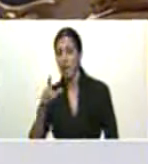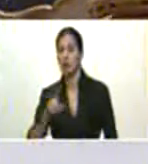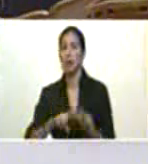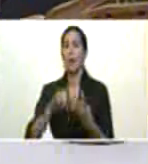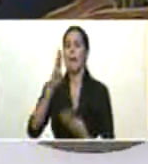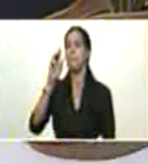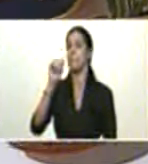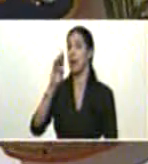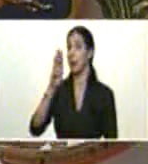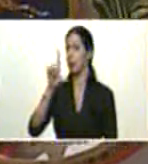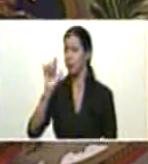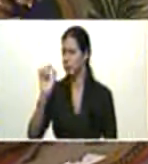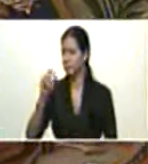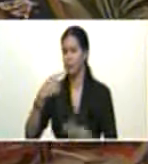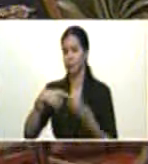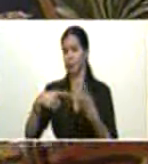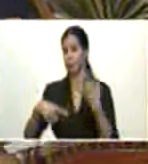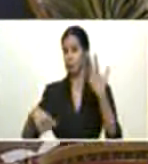Neruda,